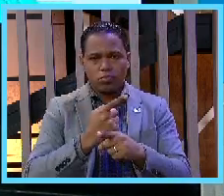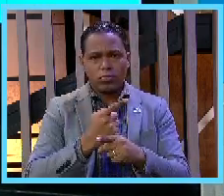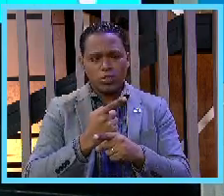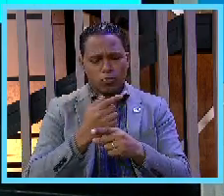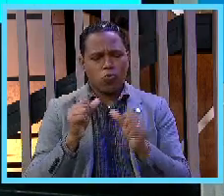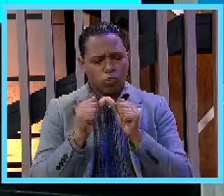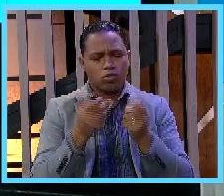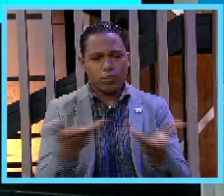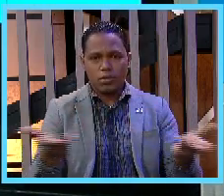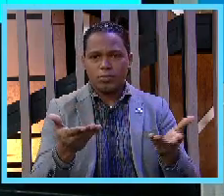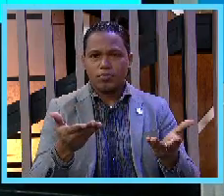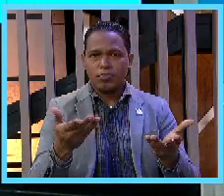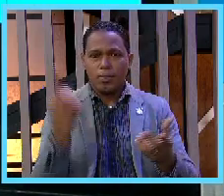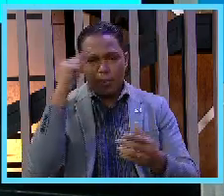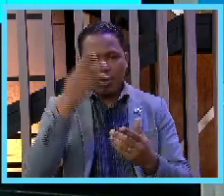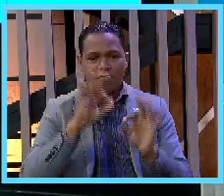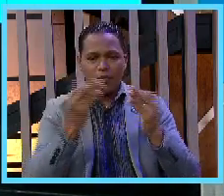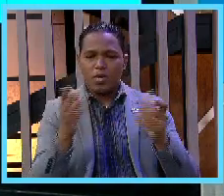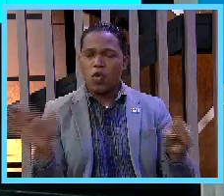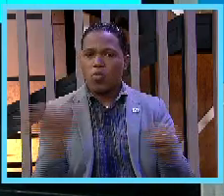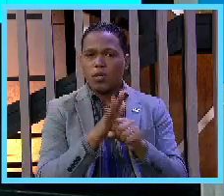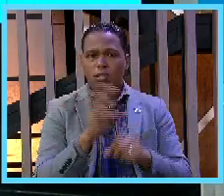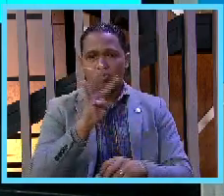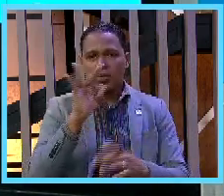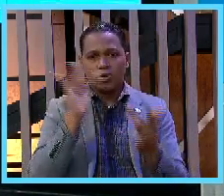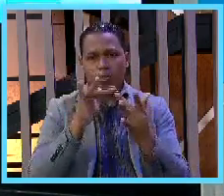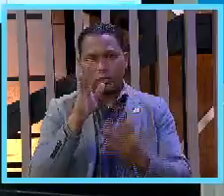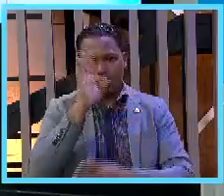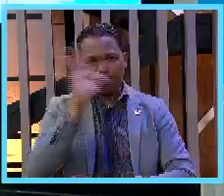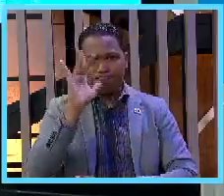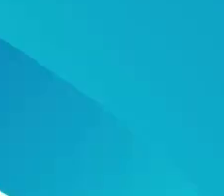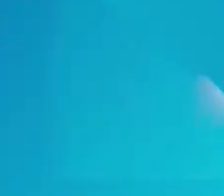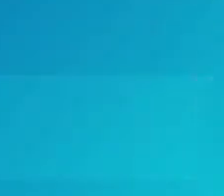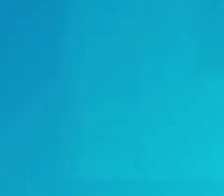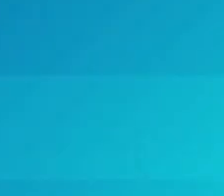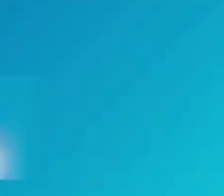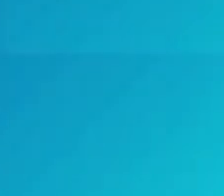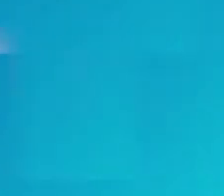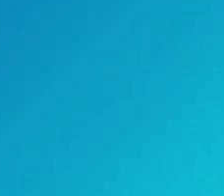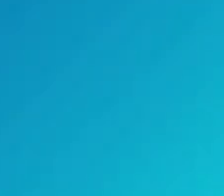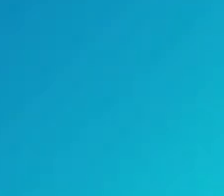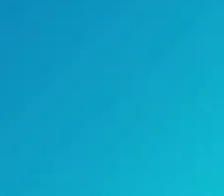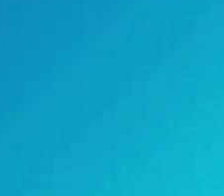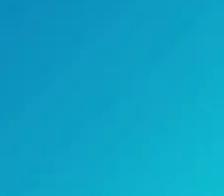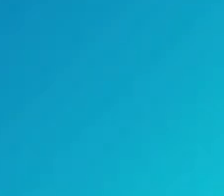todos en casa, para toda la familia. El 4 conecta. Hasta entonces.